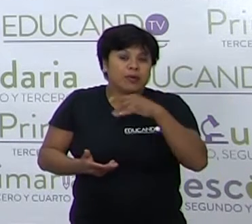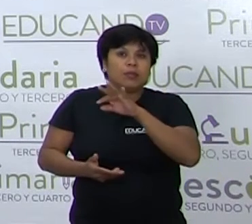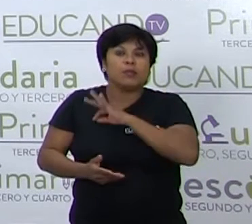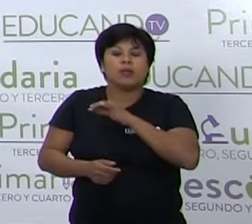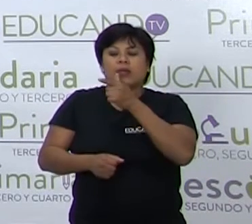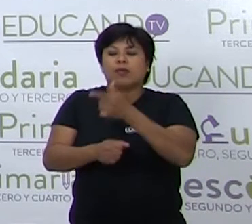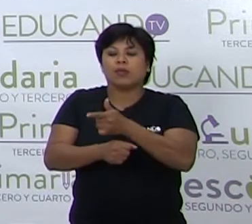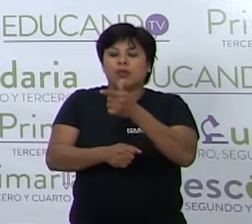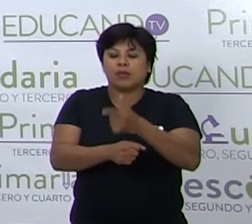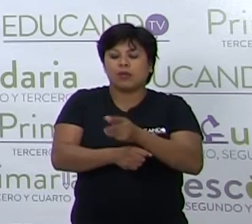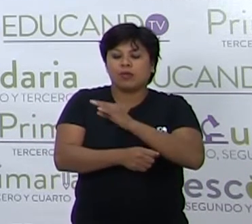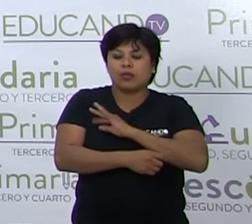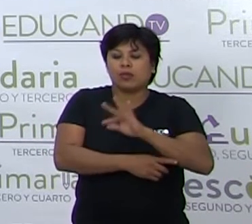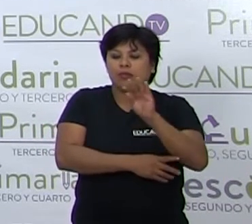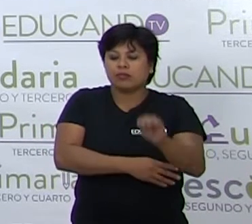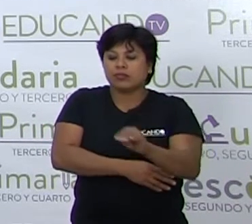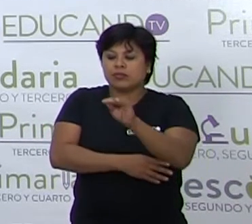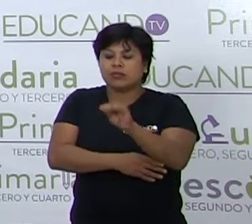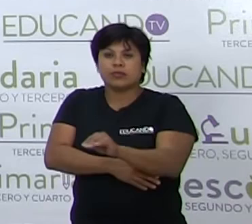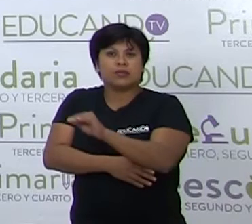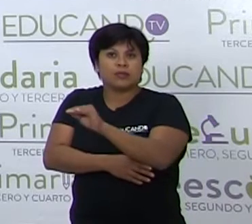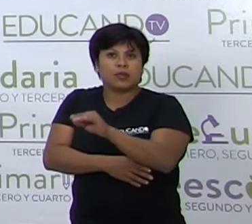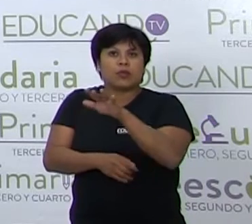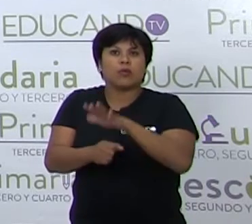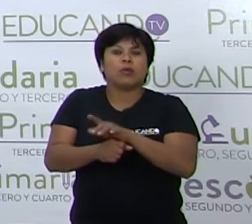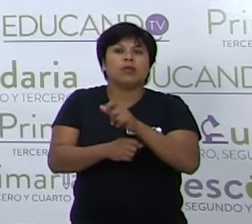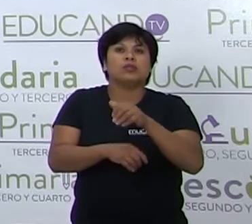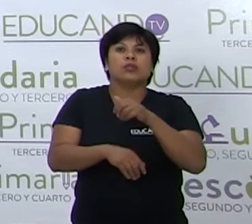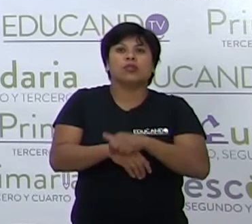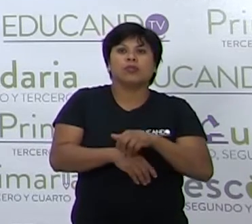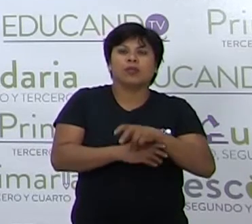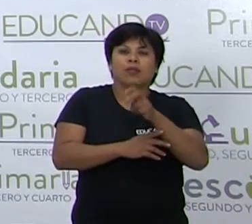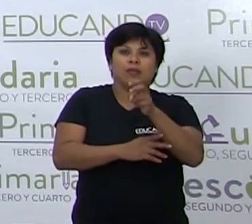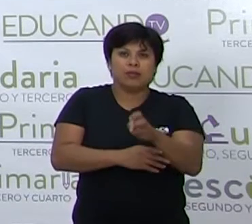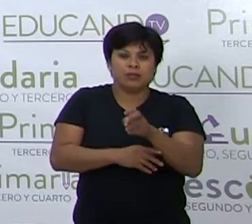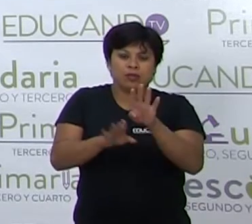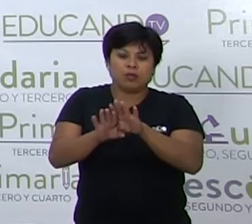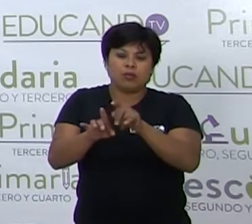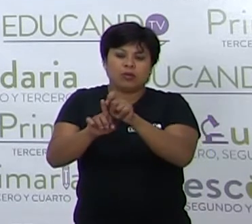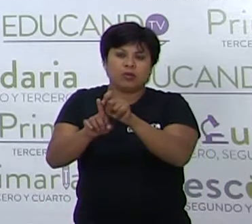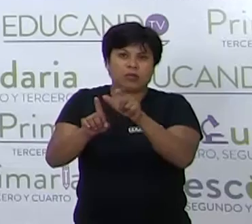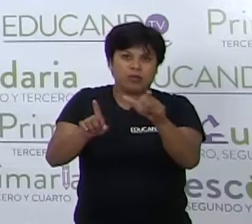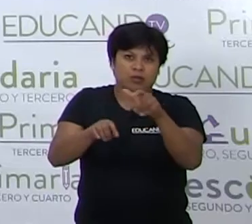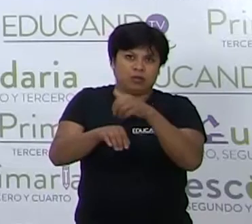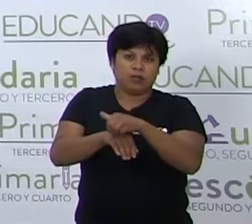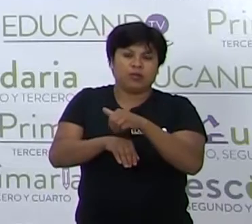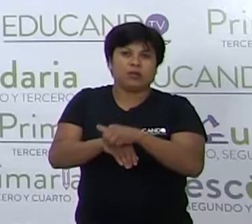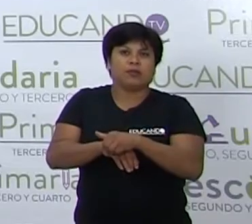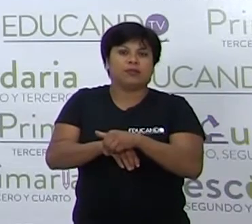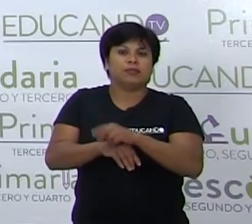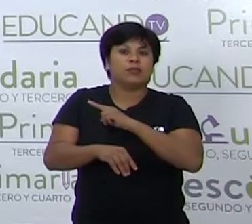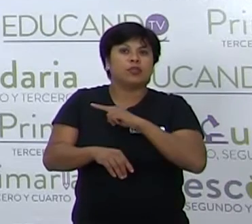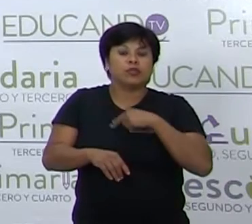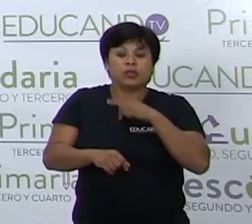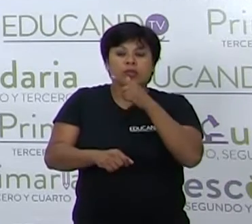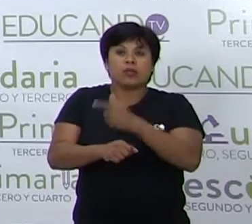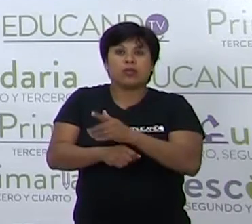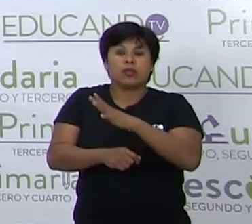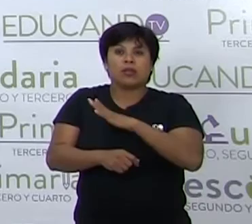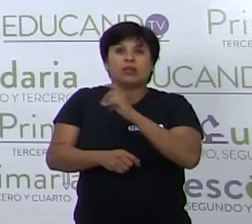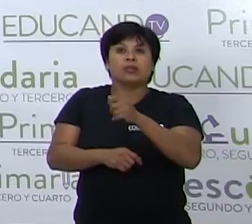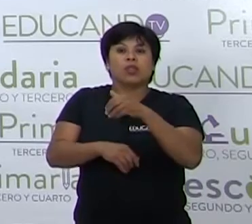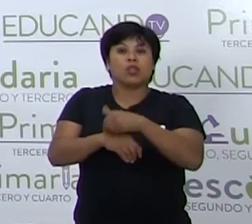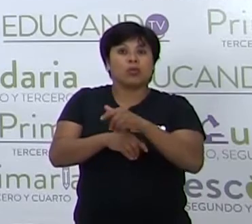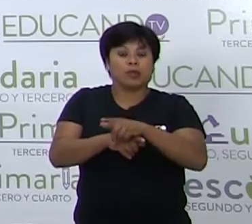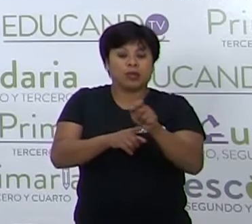encontrar el número que me rige en esa recta numérica. Ya encontré que la diferencia de